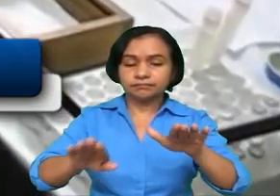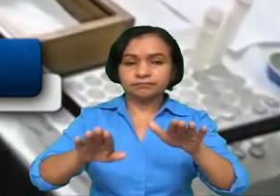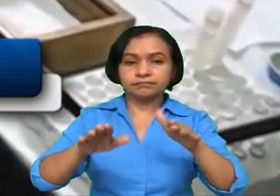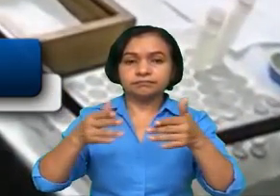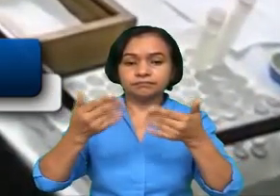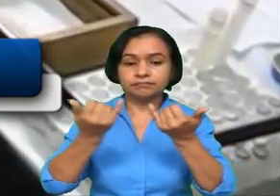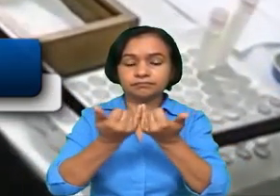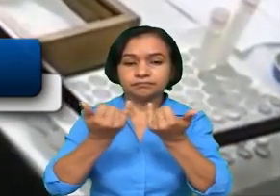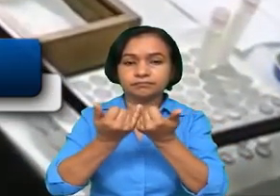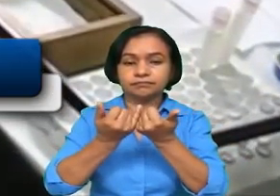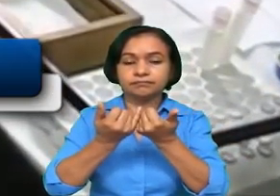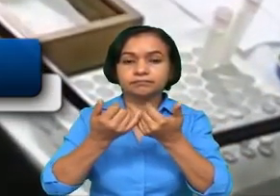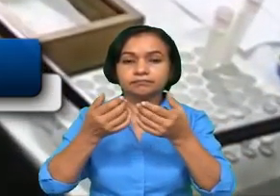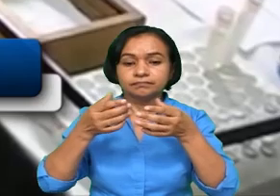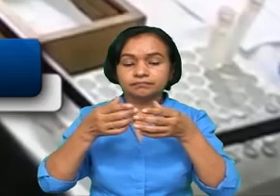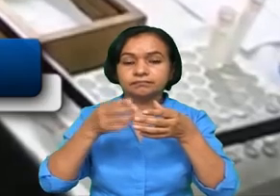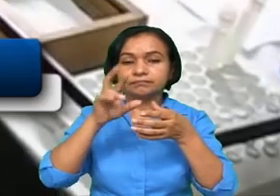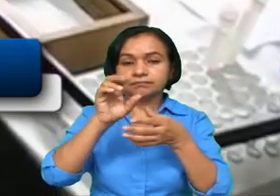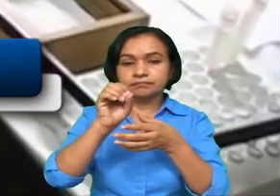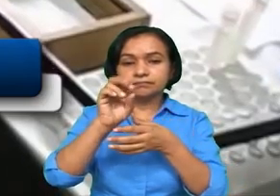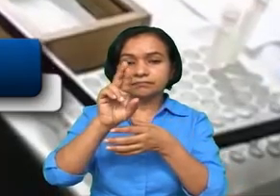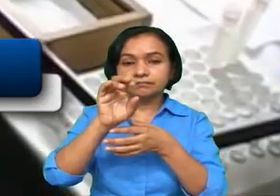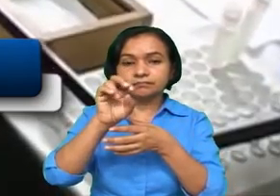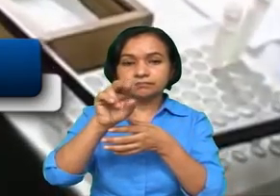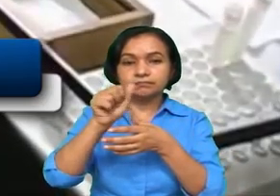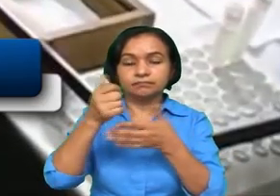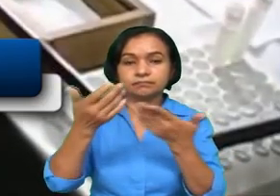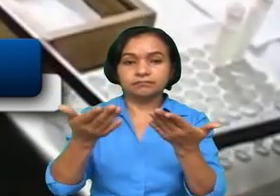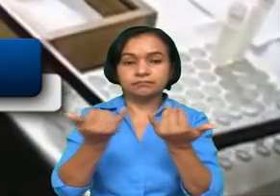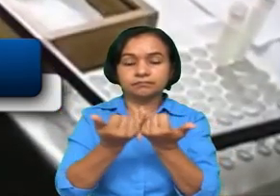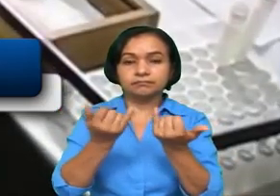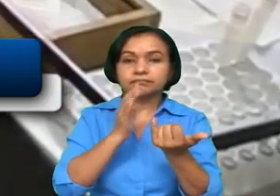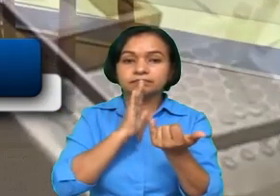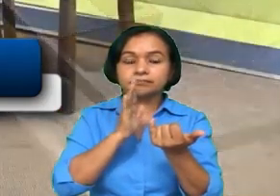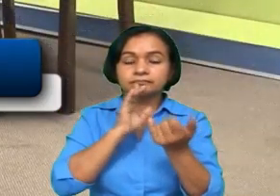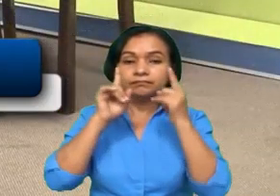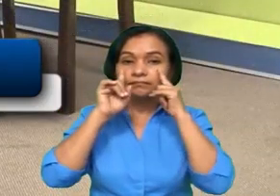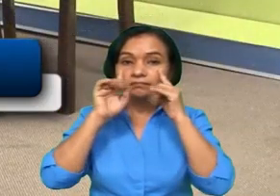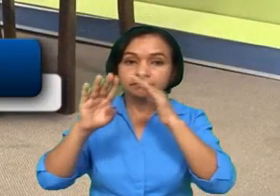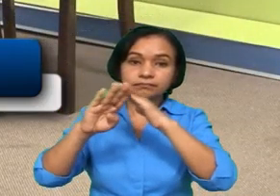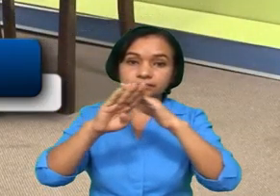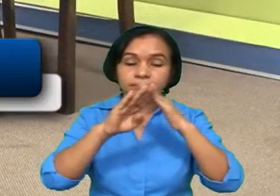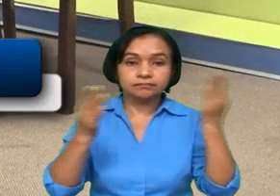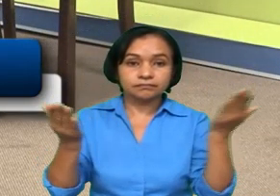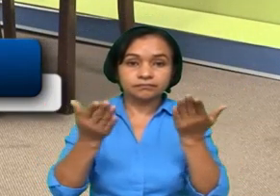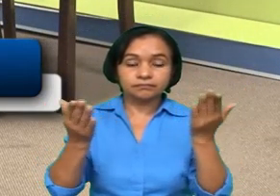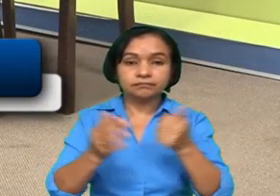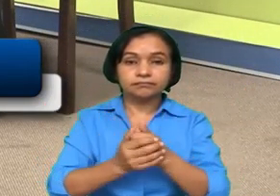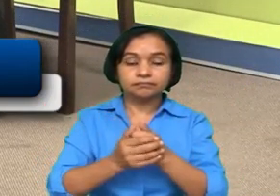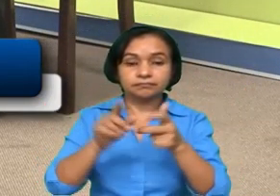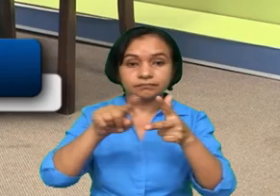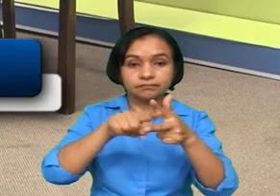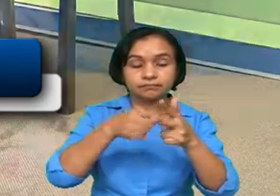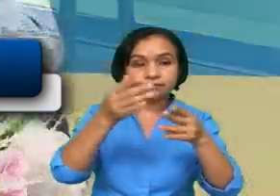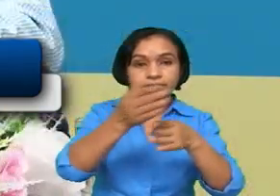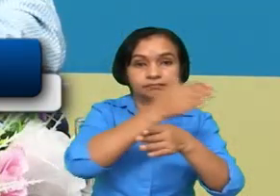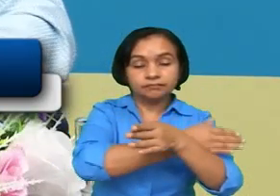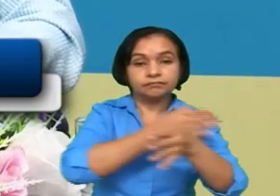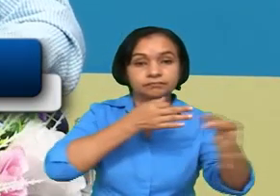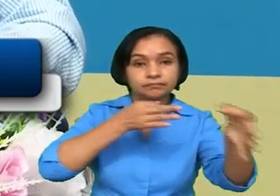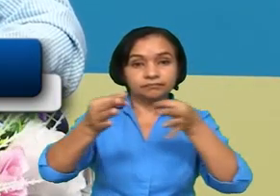recorrido de la orina, ¿ya? Ya. Ahora, hablemos de la prevención, doctora. Ya creo al inicio lo tocamos y yo lo